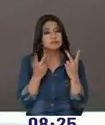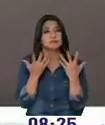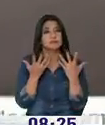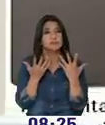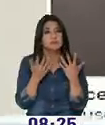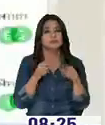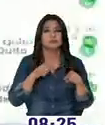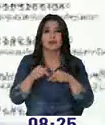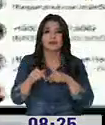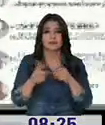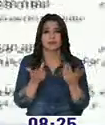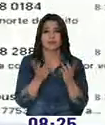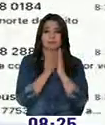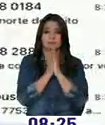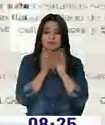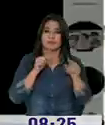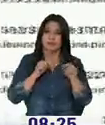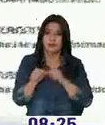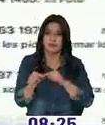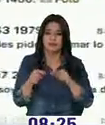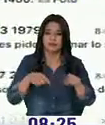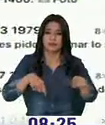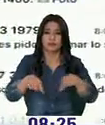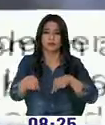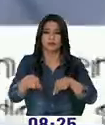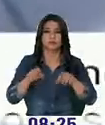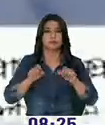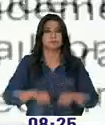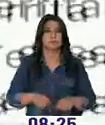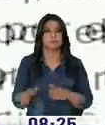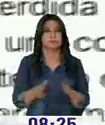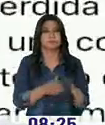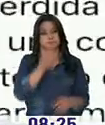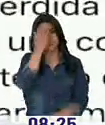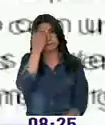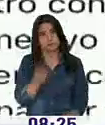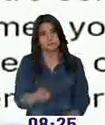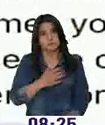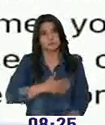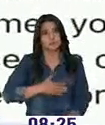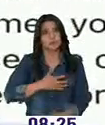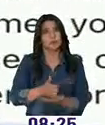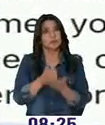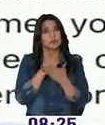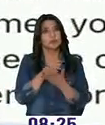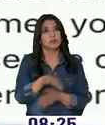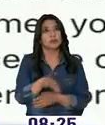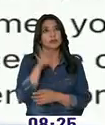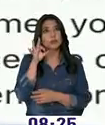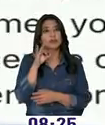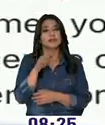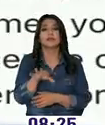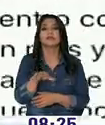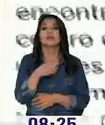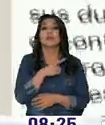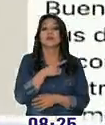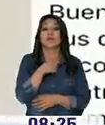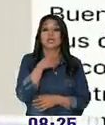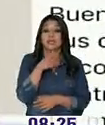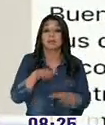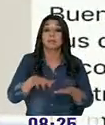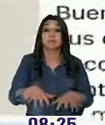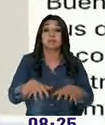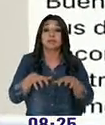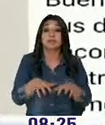el tráfico en esa vía en los dos sentidos. Buenos días, por favor. Ayúdenme a encontrar a sus dueños. Una perrita